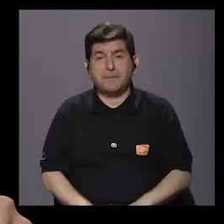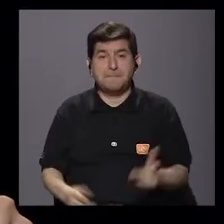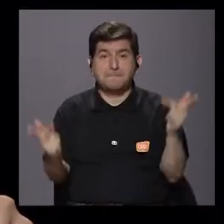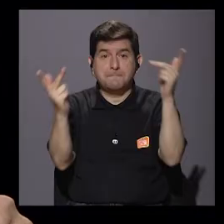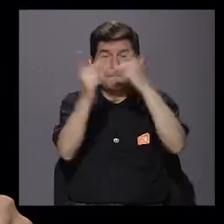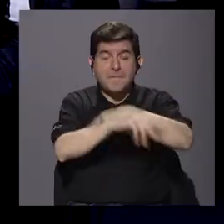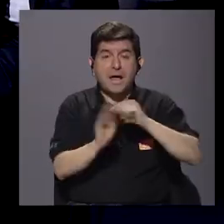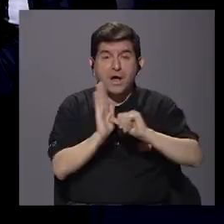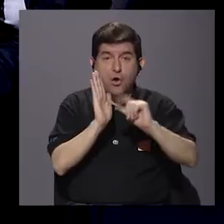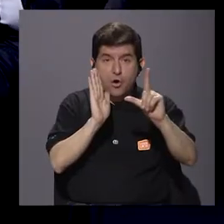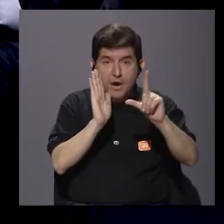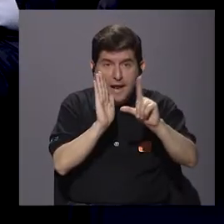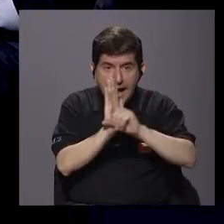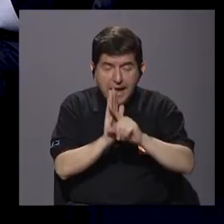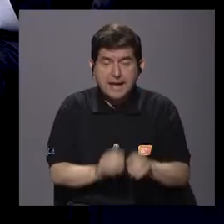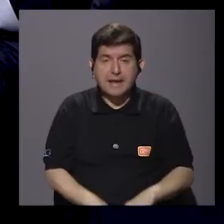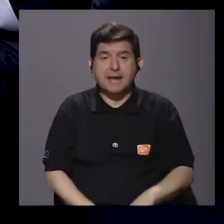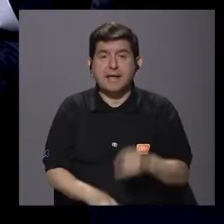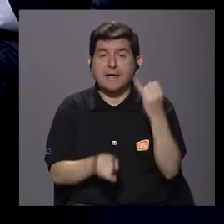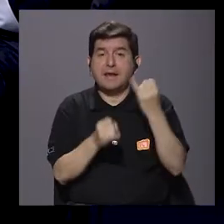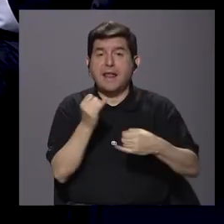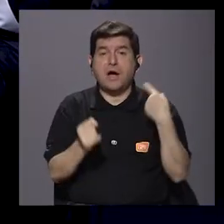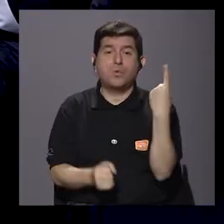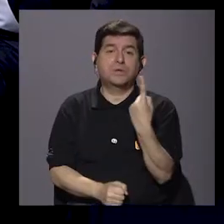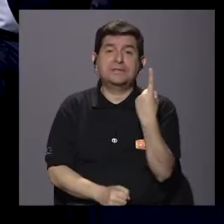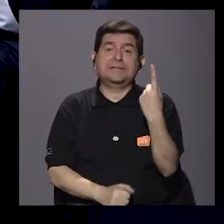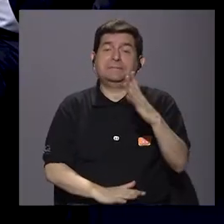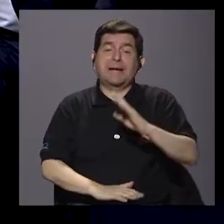asamblea legislativa es la última